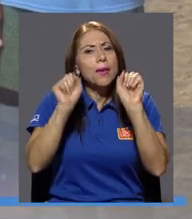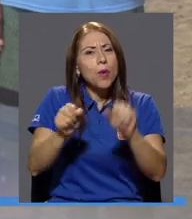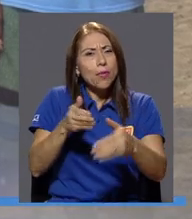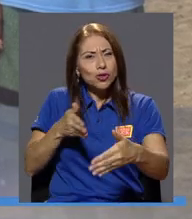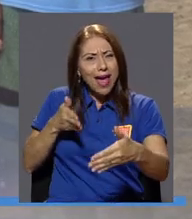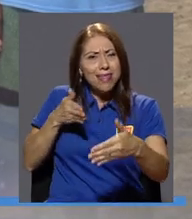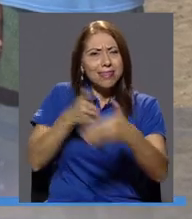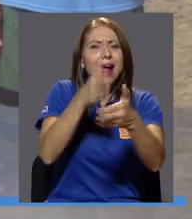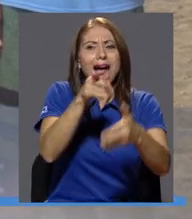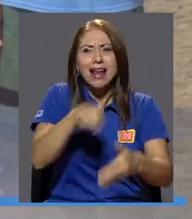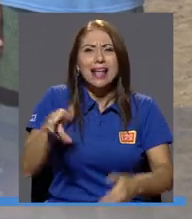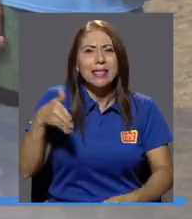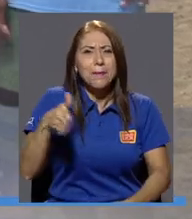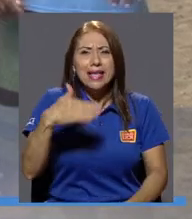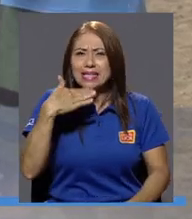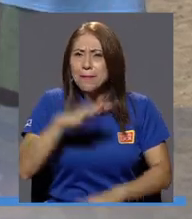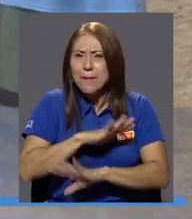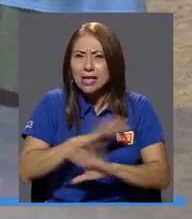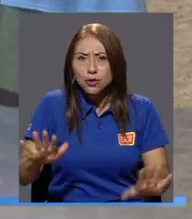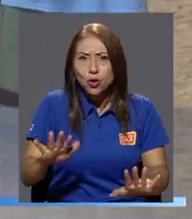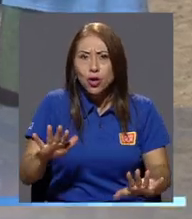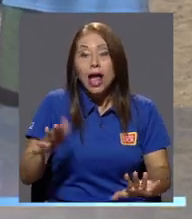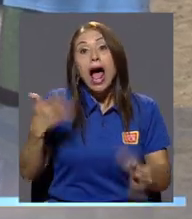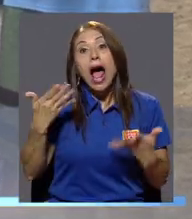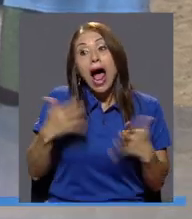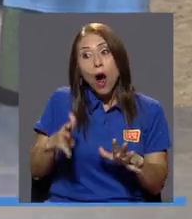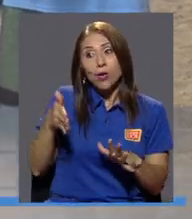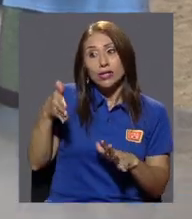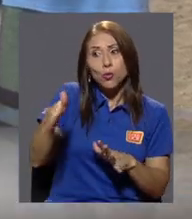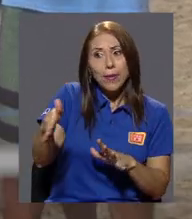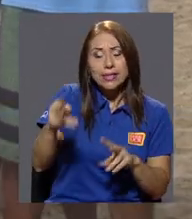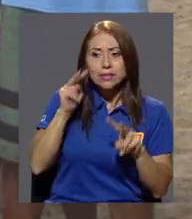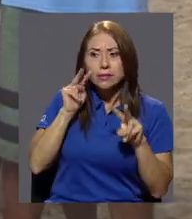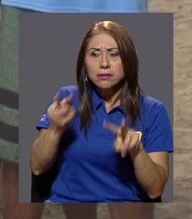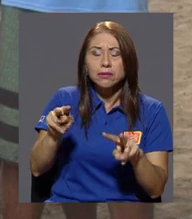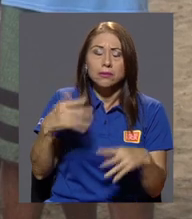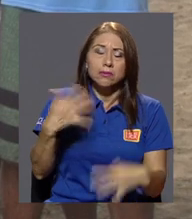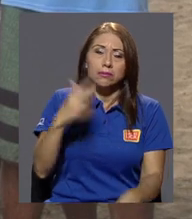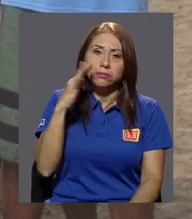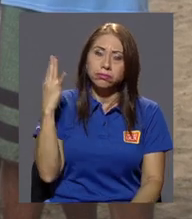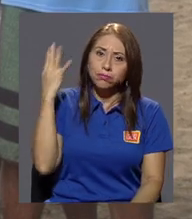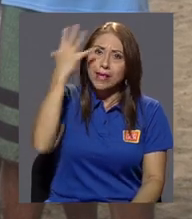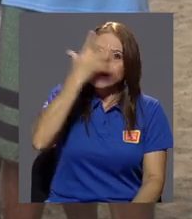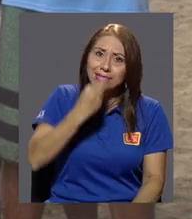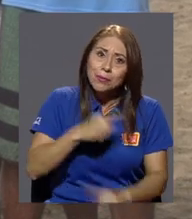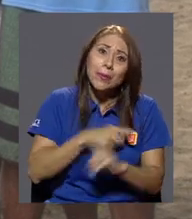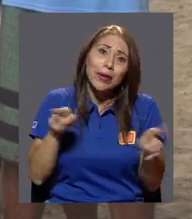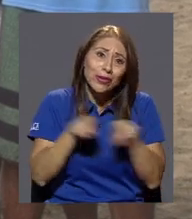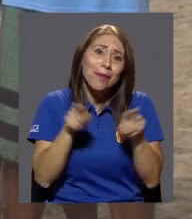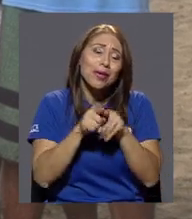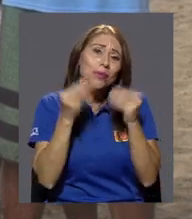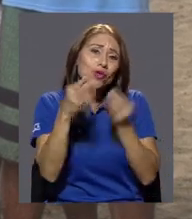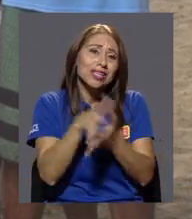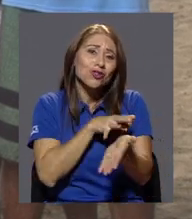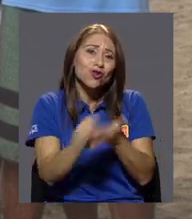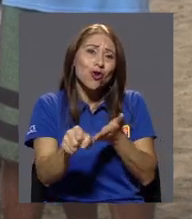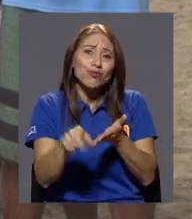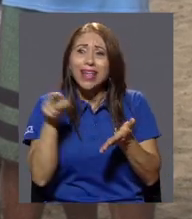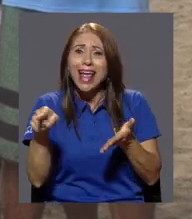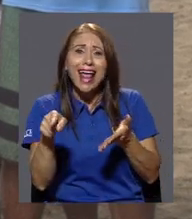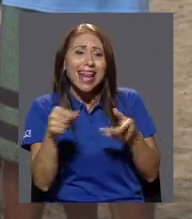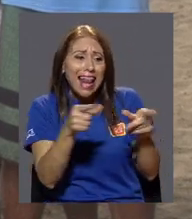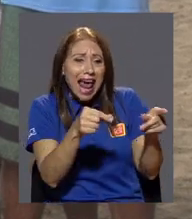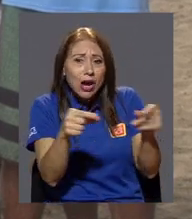a este pez invasor, aunque es un pez que es exóticamente bellísimo. Pero bueno, también es muy destructor. Se come